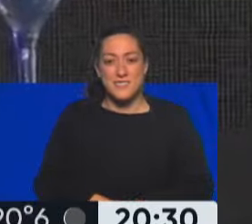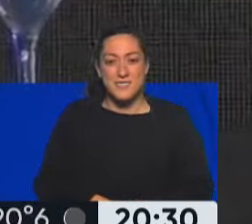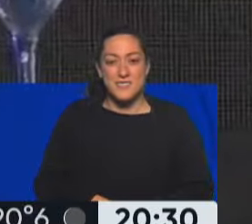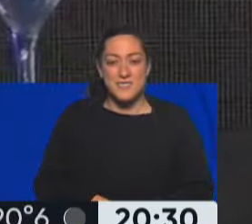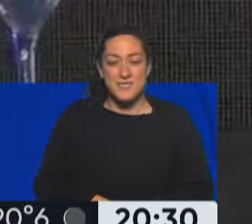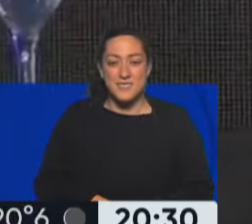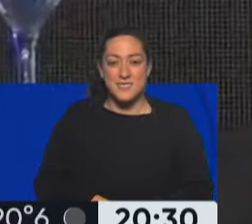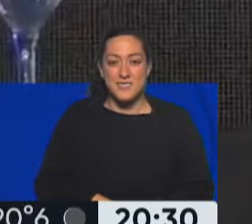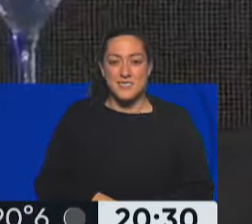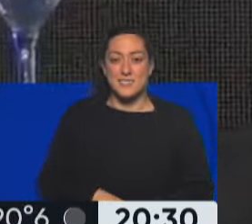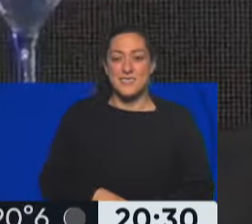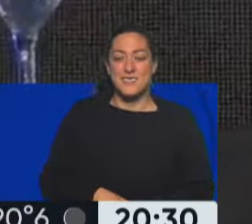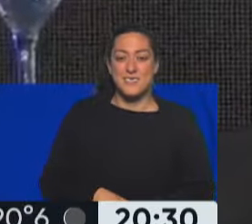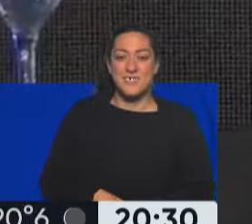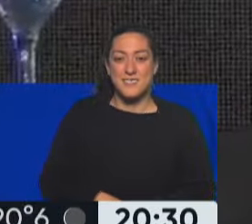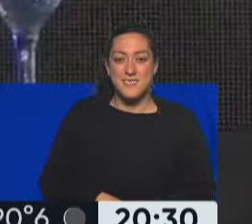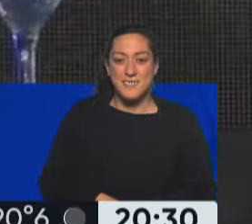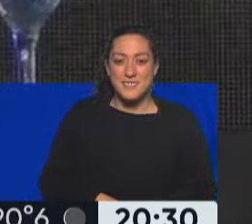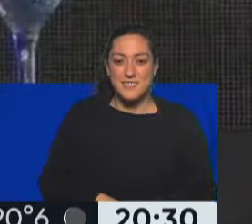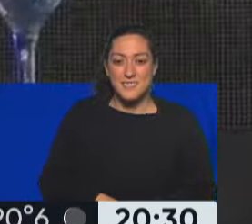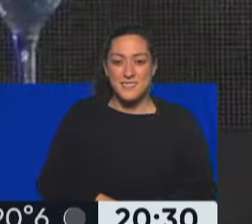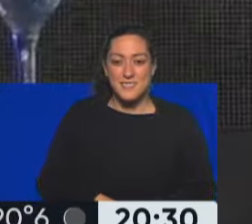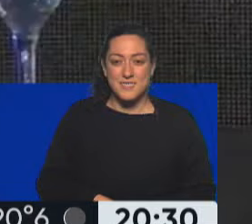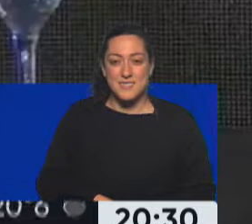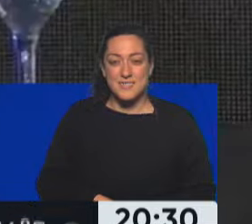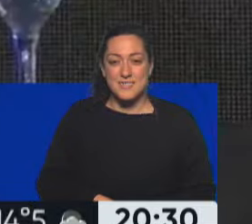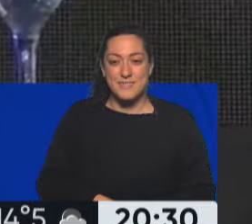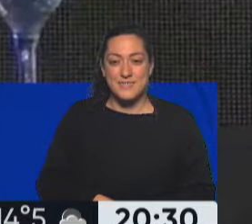que el día